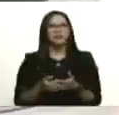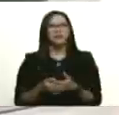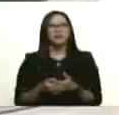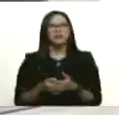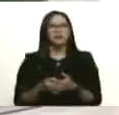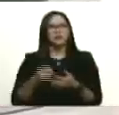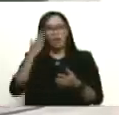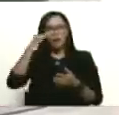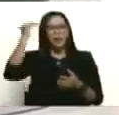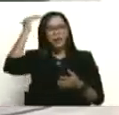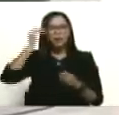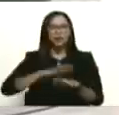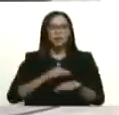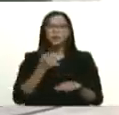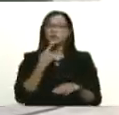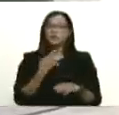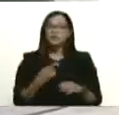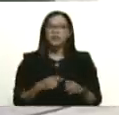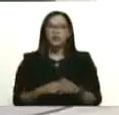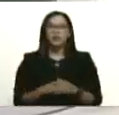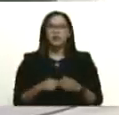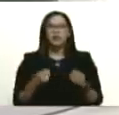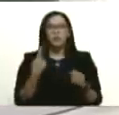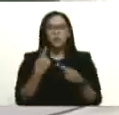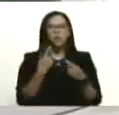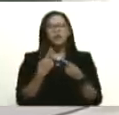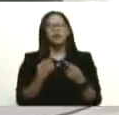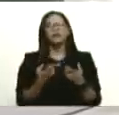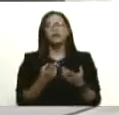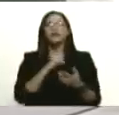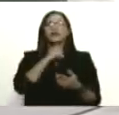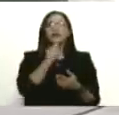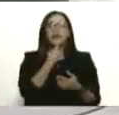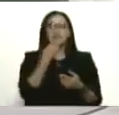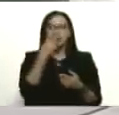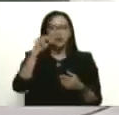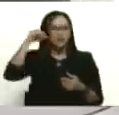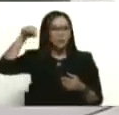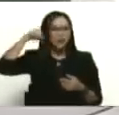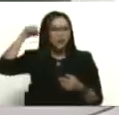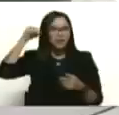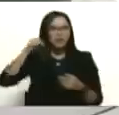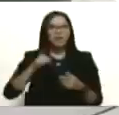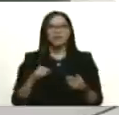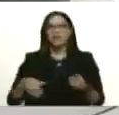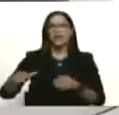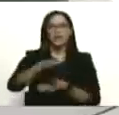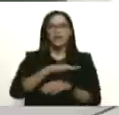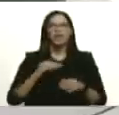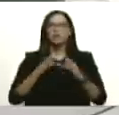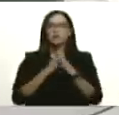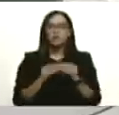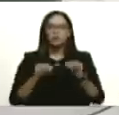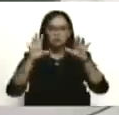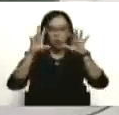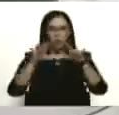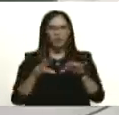esa madurez. Por eso decía que una de las claves de ver esta película y de ver en general todos esos